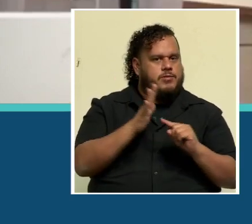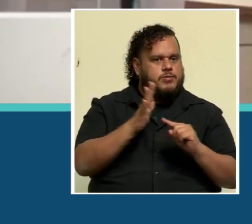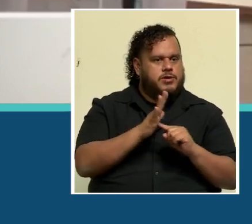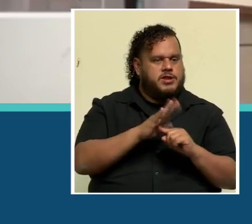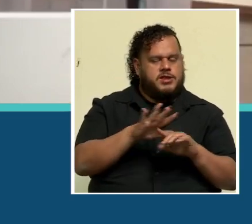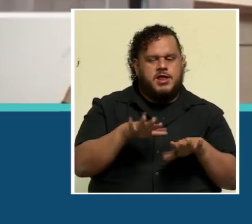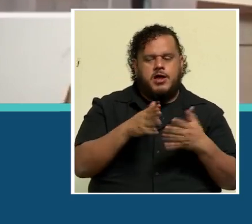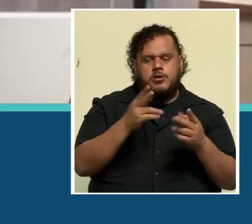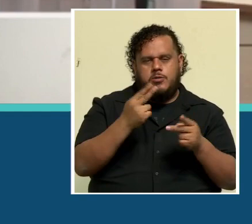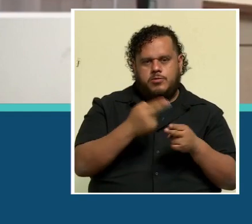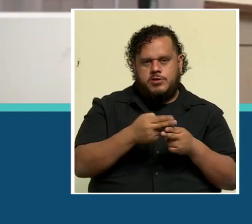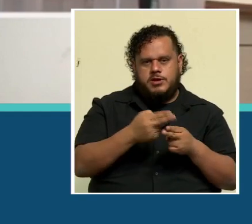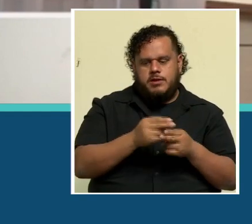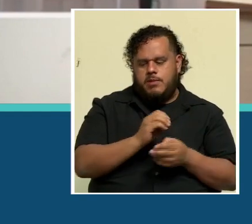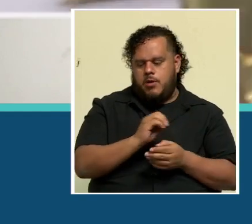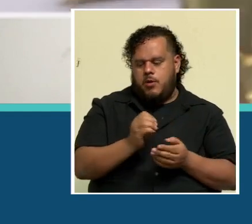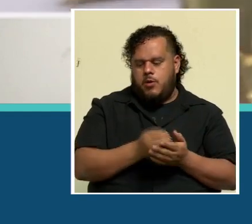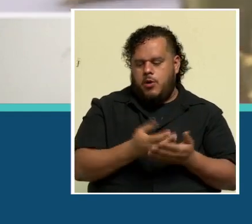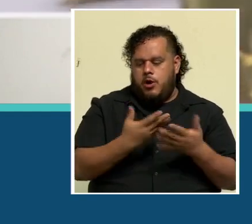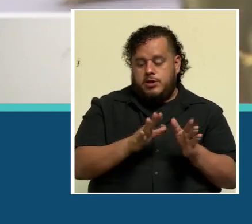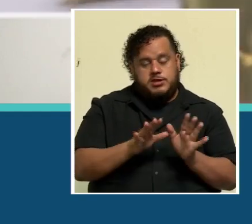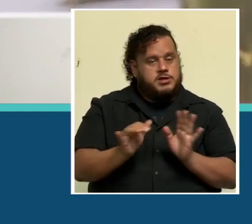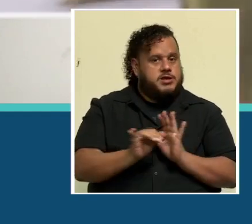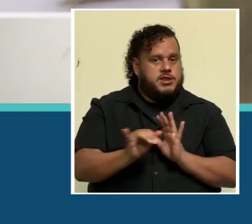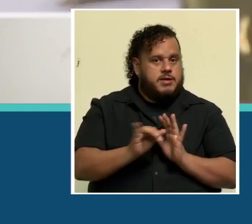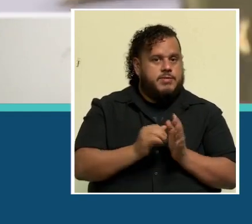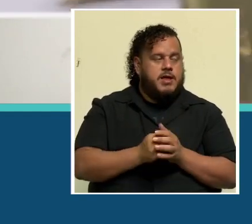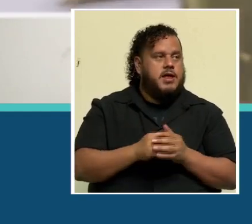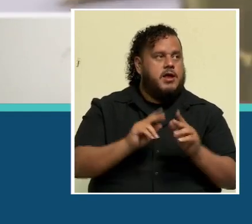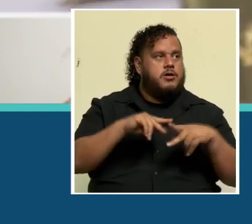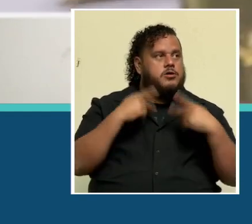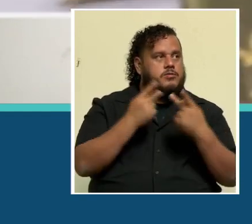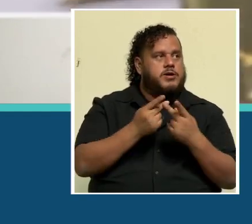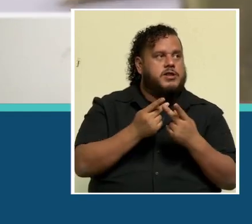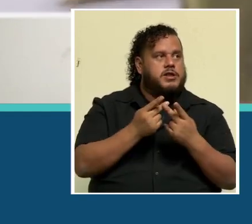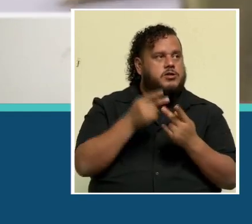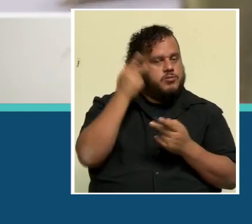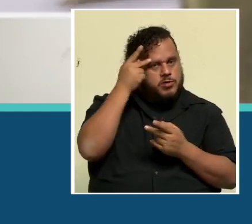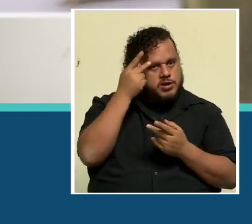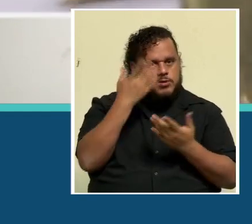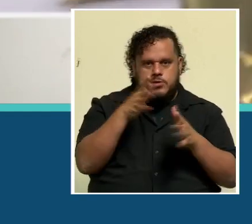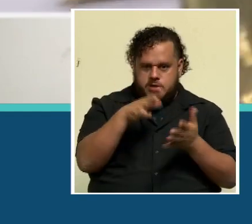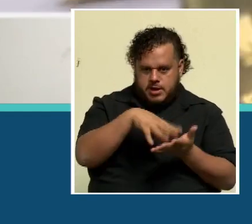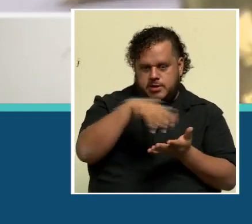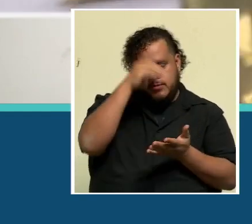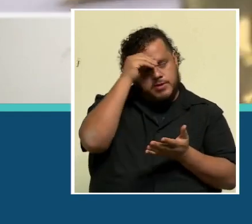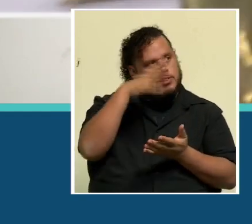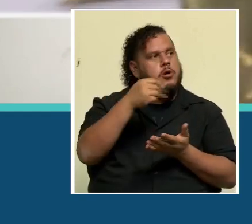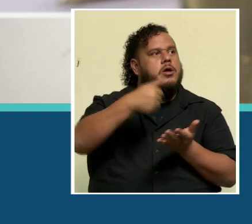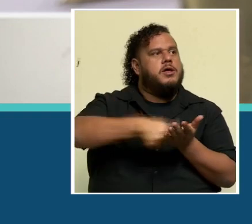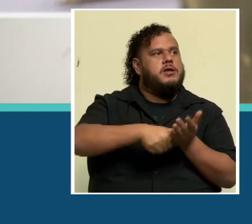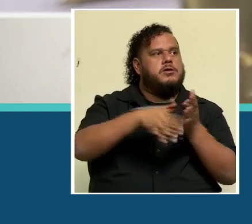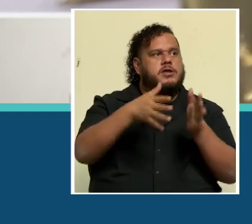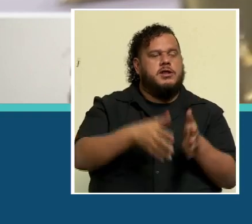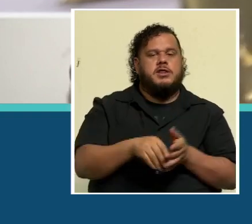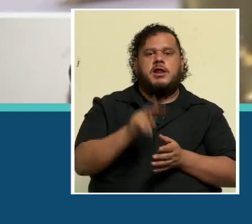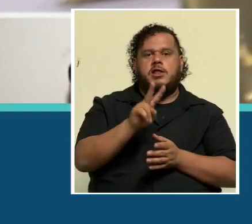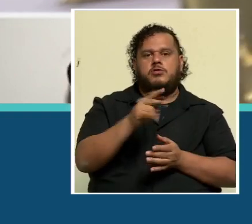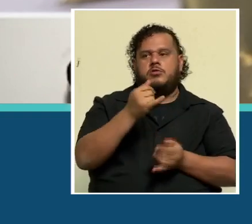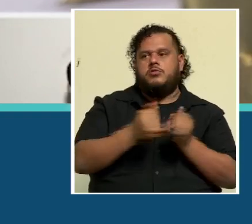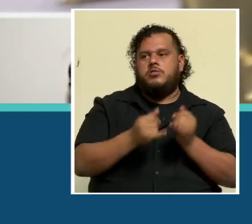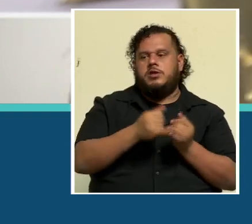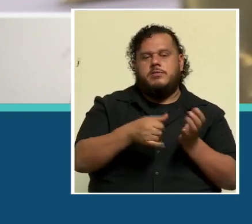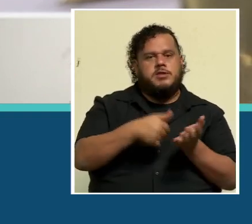llama, o si ya también los partidos también han ido aprendiendo y los candidatos, pues las dos últimas